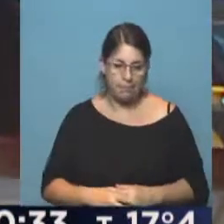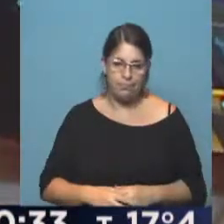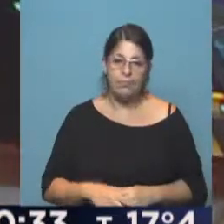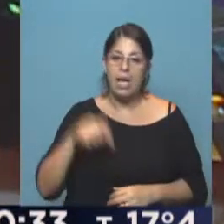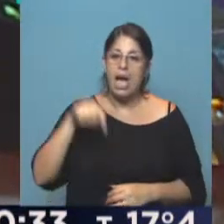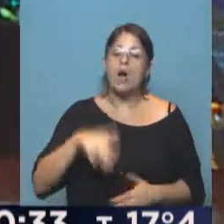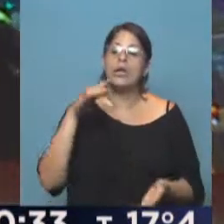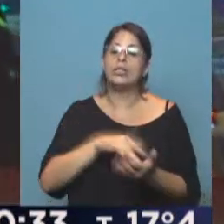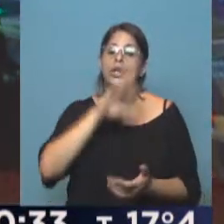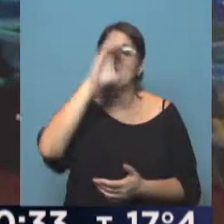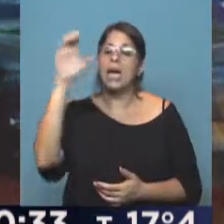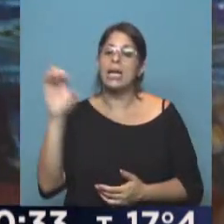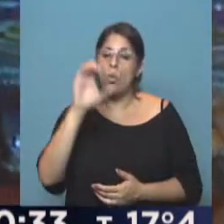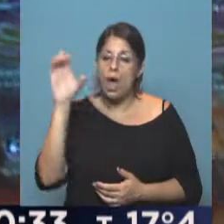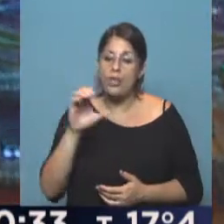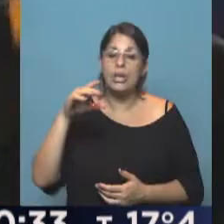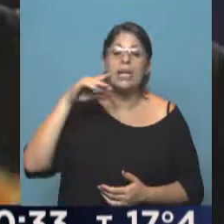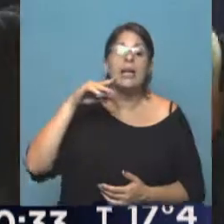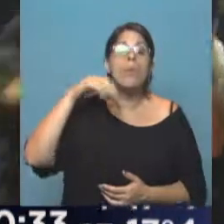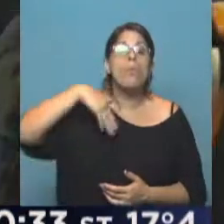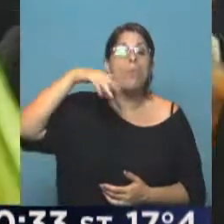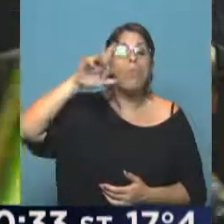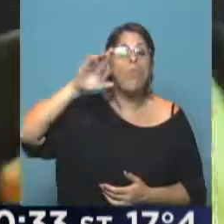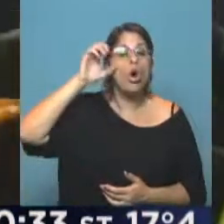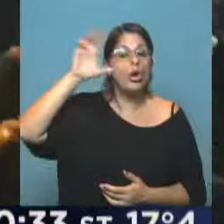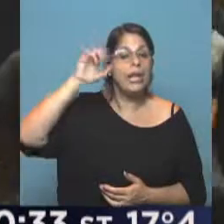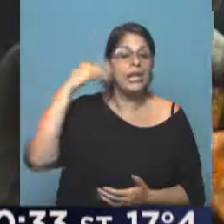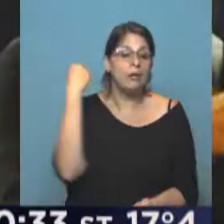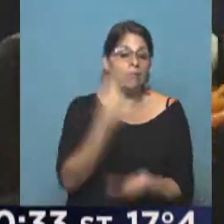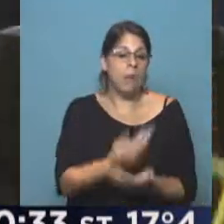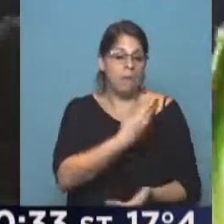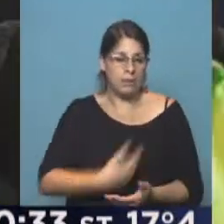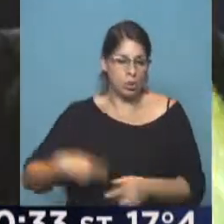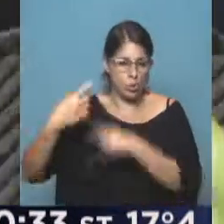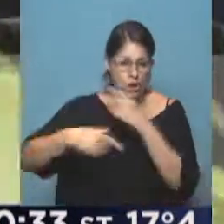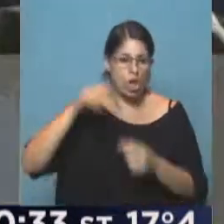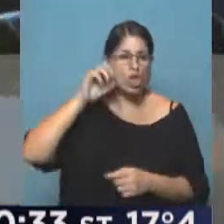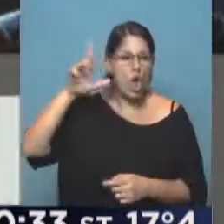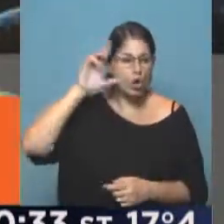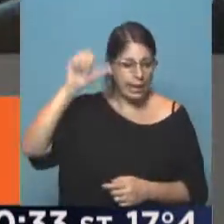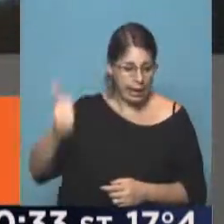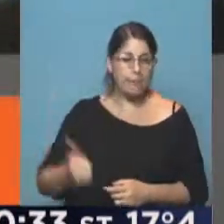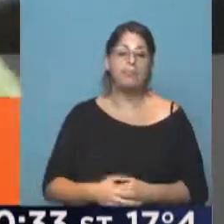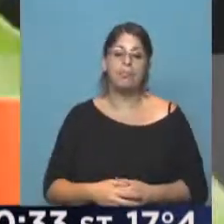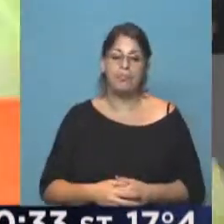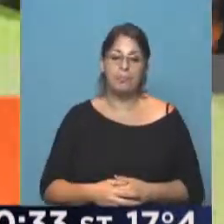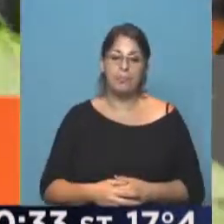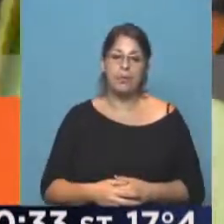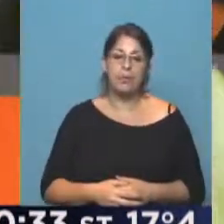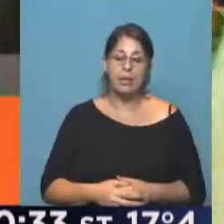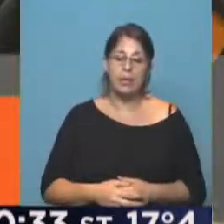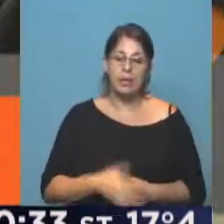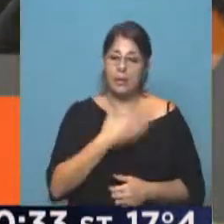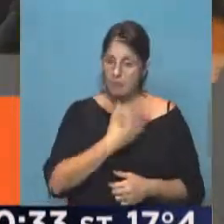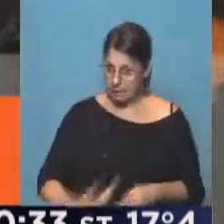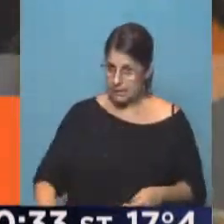Nos vamos a Ecuador porque Lenín Moreno será finalmente el sucesor en la presidencia de Correa en este país. La presidencia,